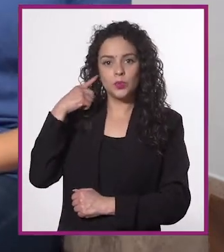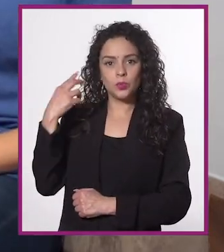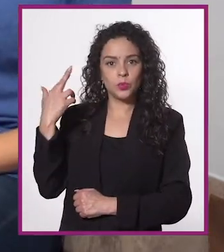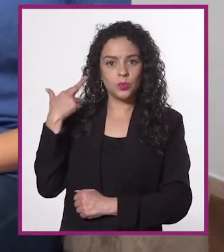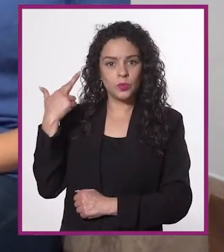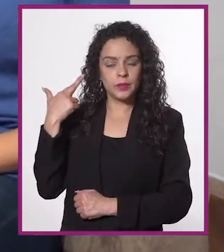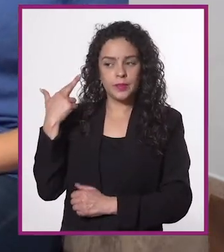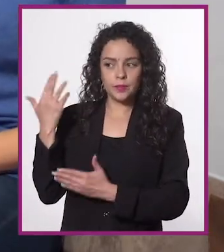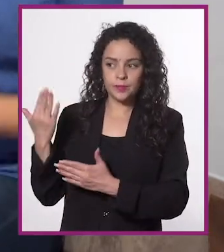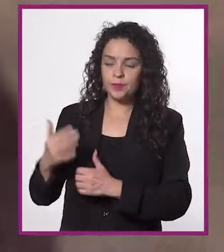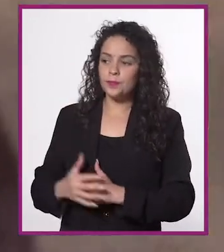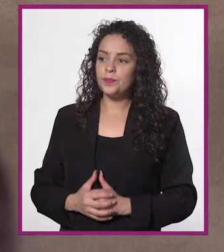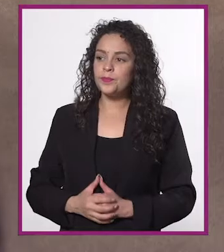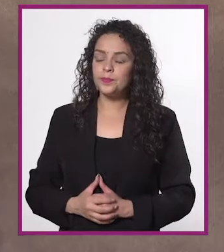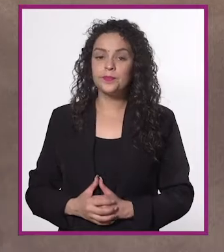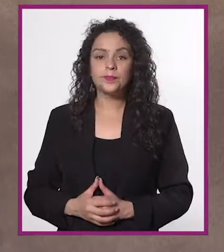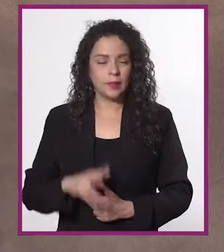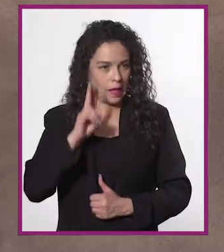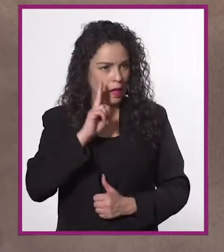Escucha. A ver.